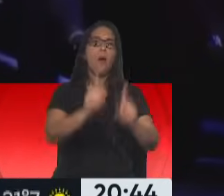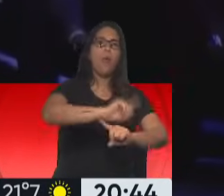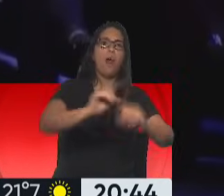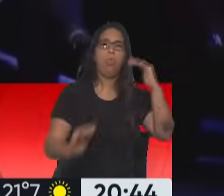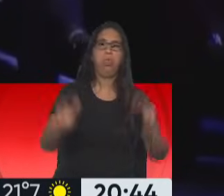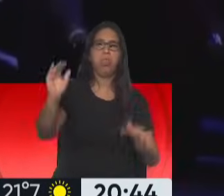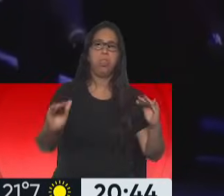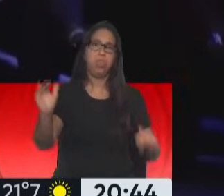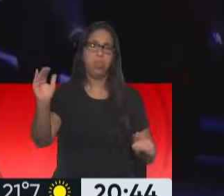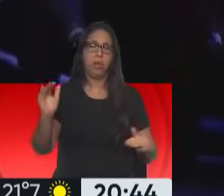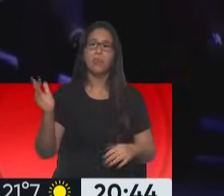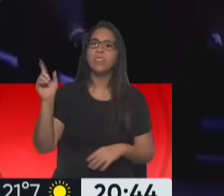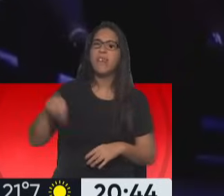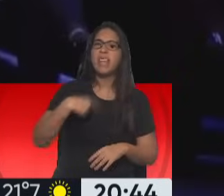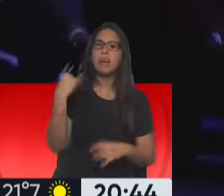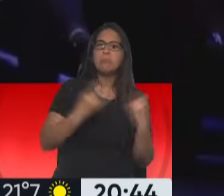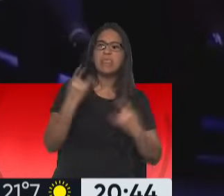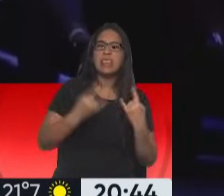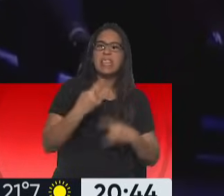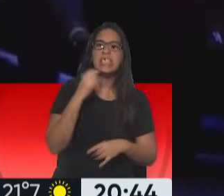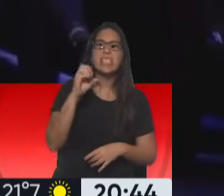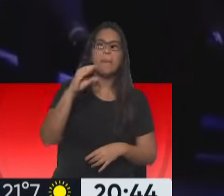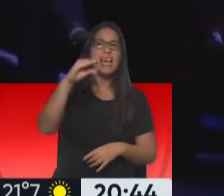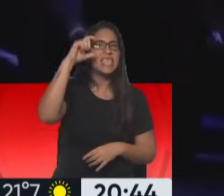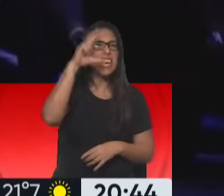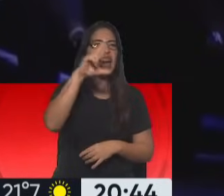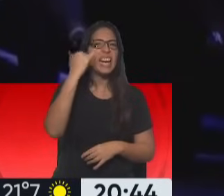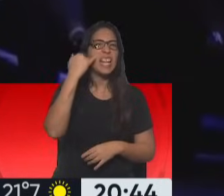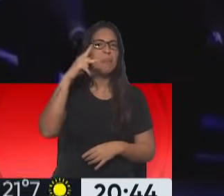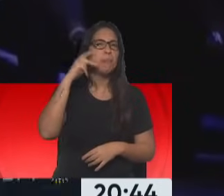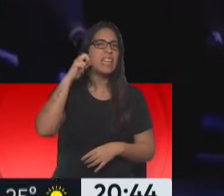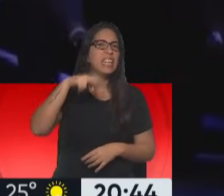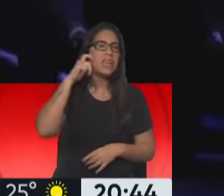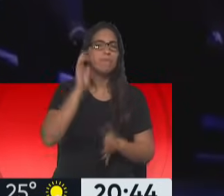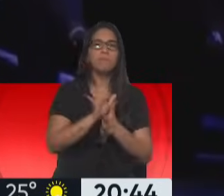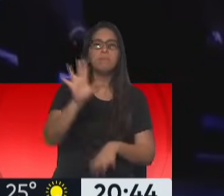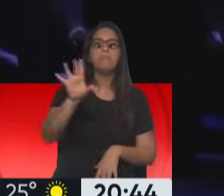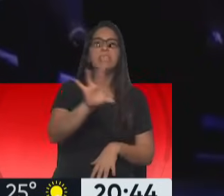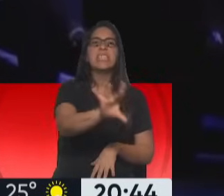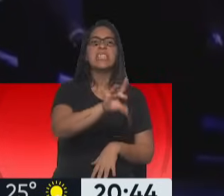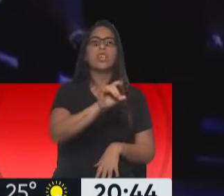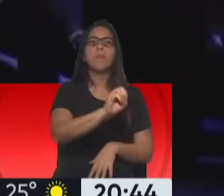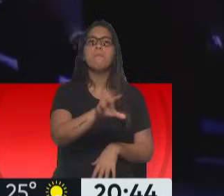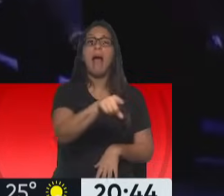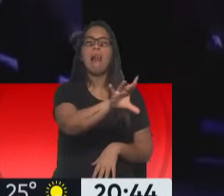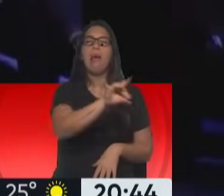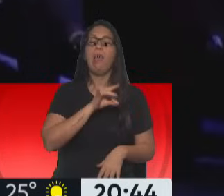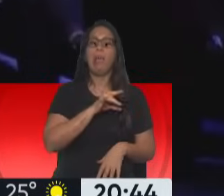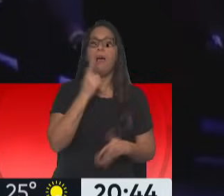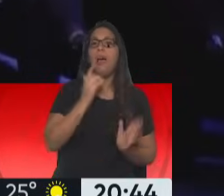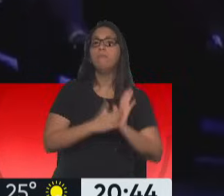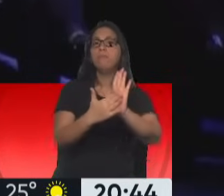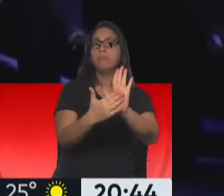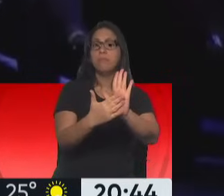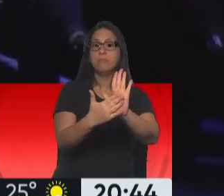Entonces van y hacen una falacia que se llama cherry picking, que es elegir el sector que está mal. Y ahí, con